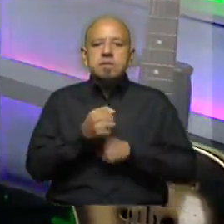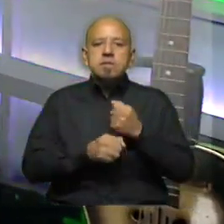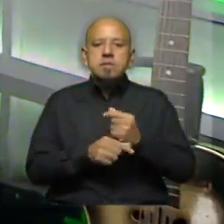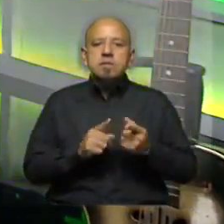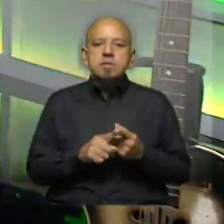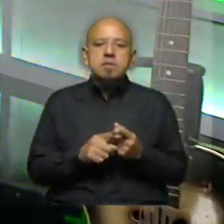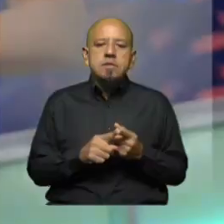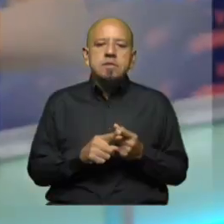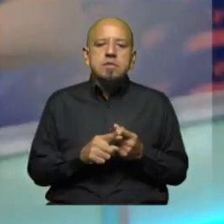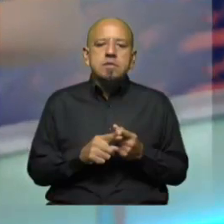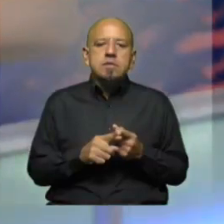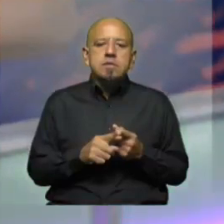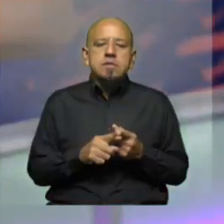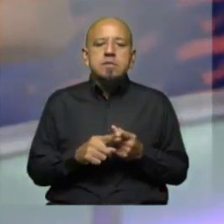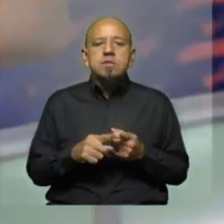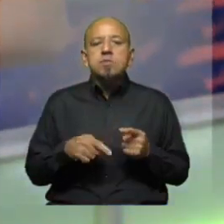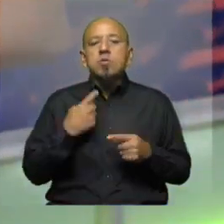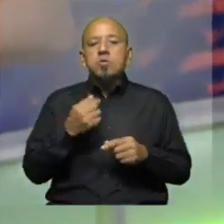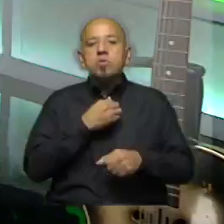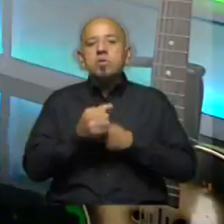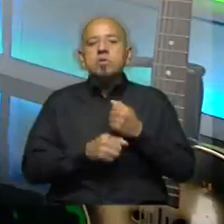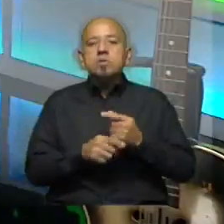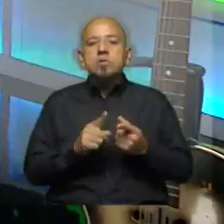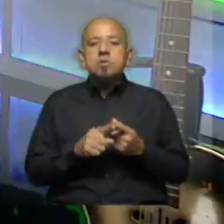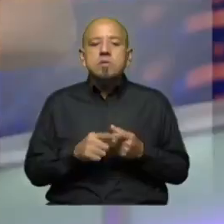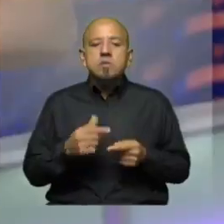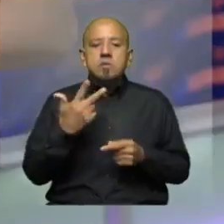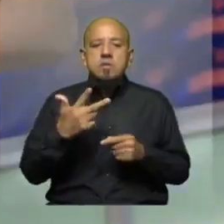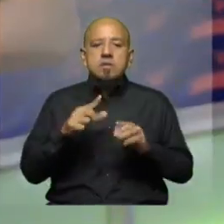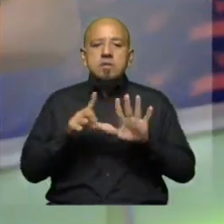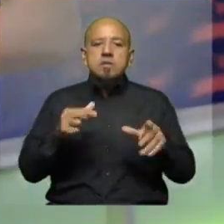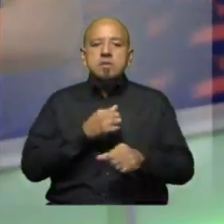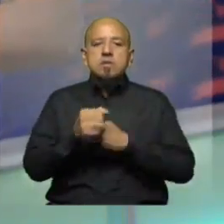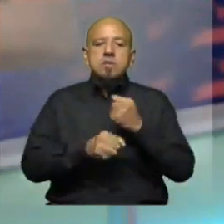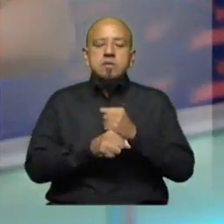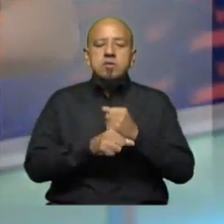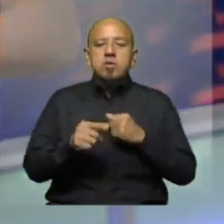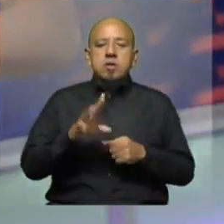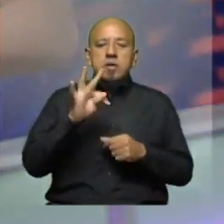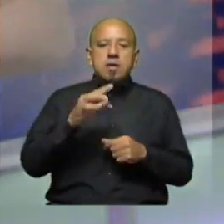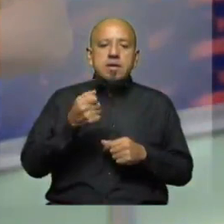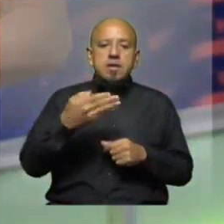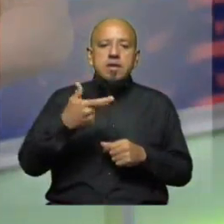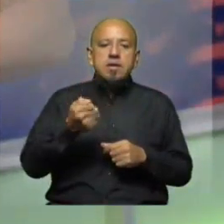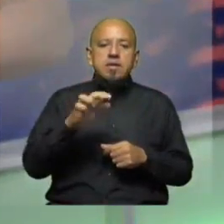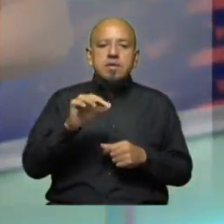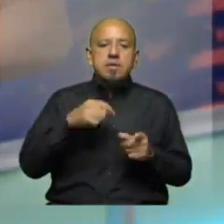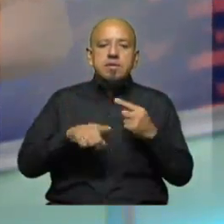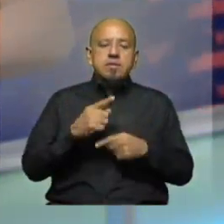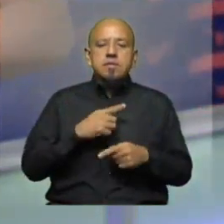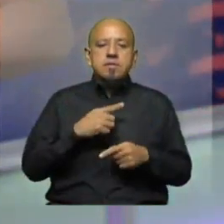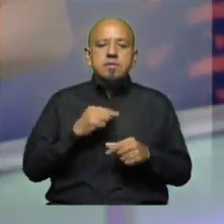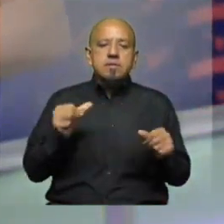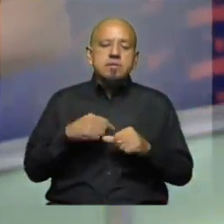el año, exactamente. Para empezar otro año más, ¿no? O sea, 37 años de la Tabaré, como decía al principio, pasaron por todos